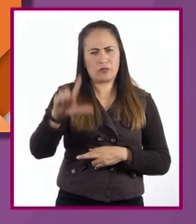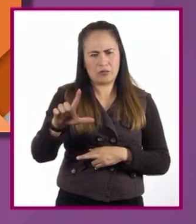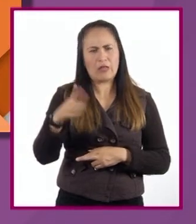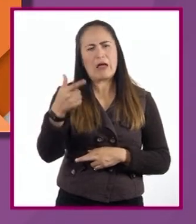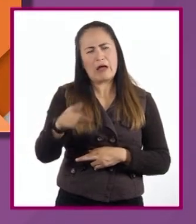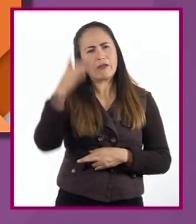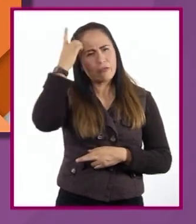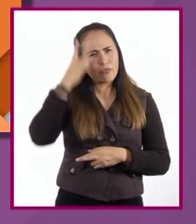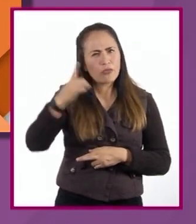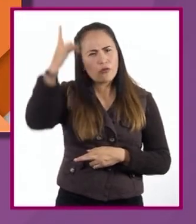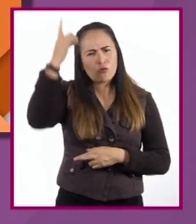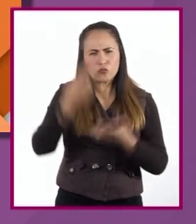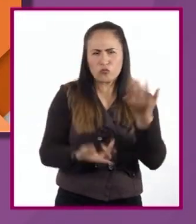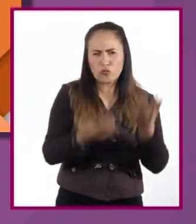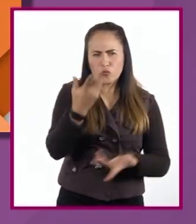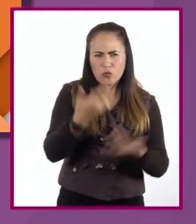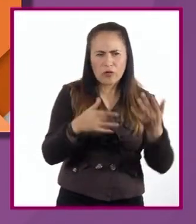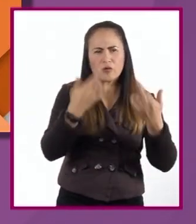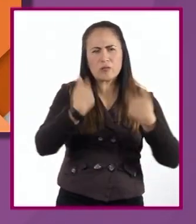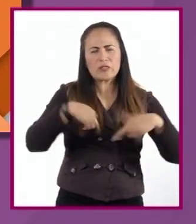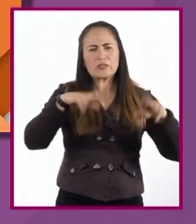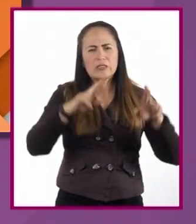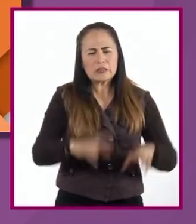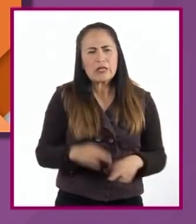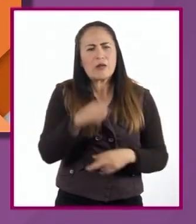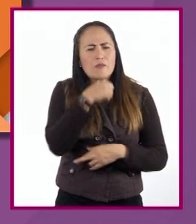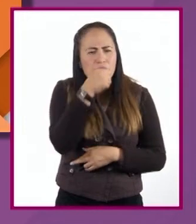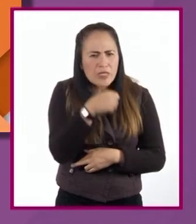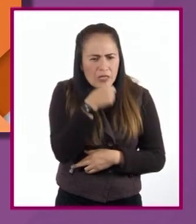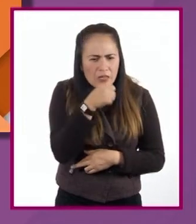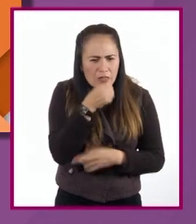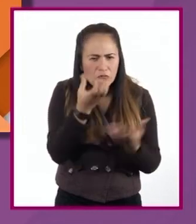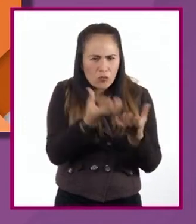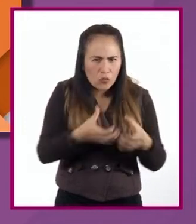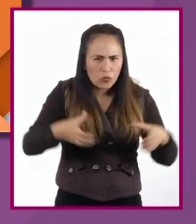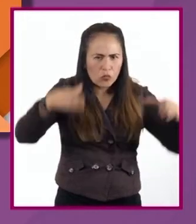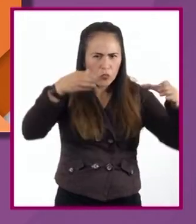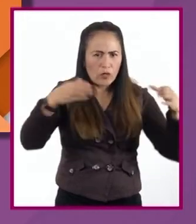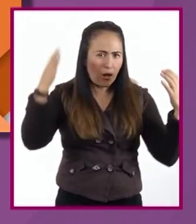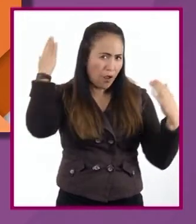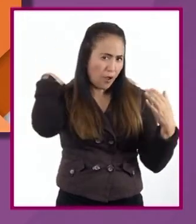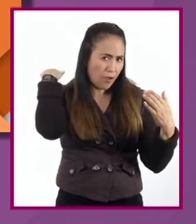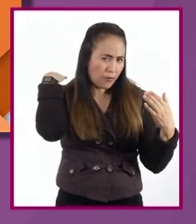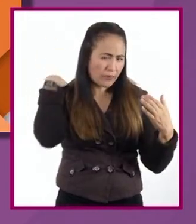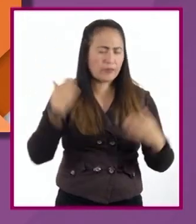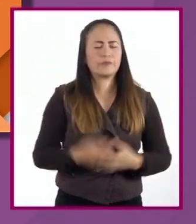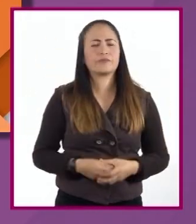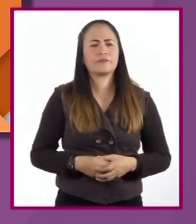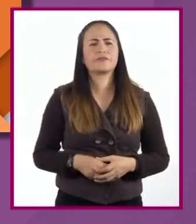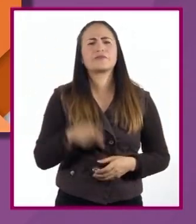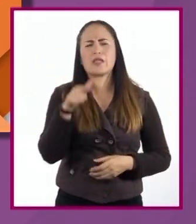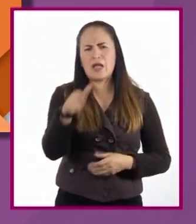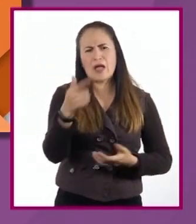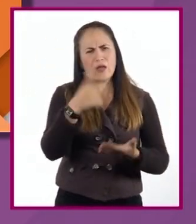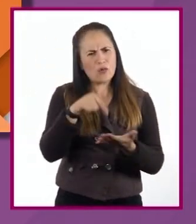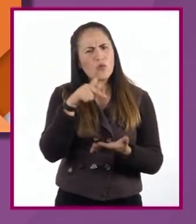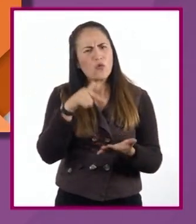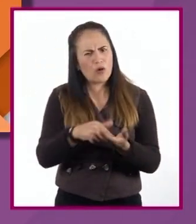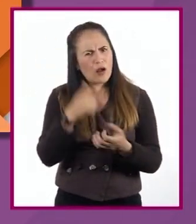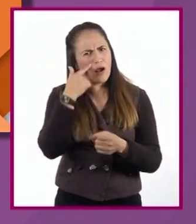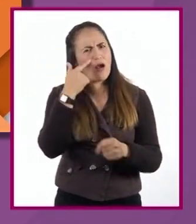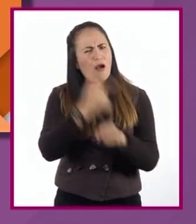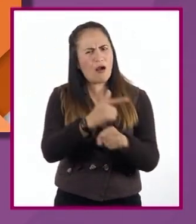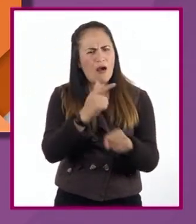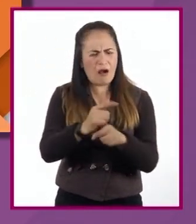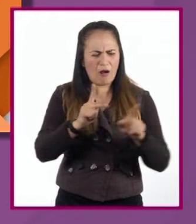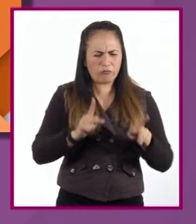un anciano jorobado que llevaba un brasero para el fuego sobre la espalda. En este lugar se han encontrado entierros